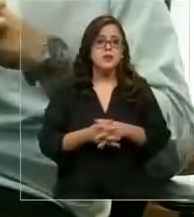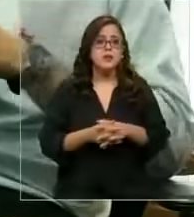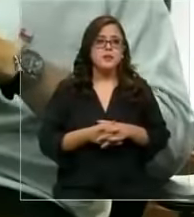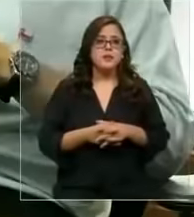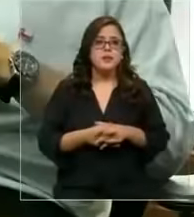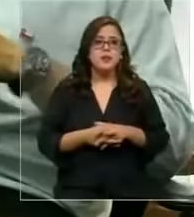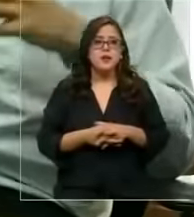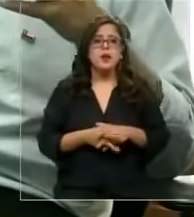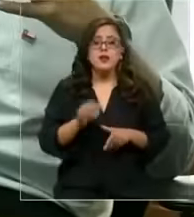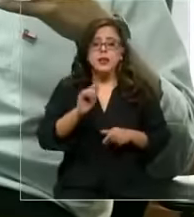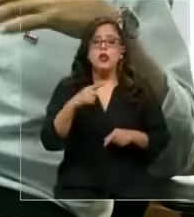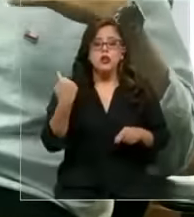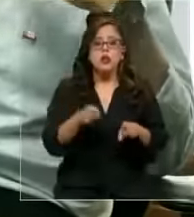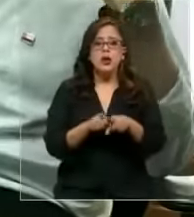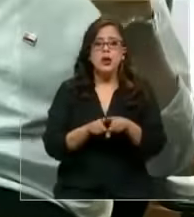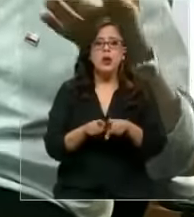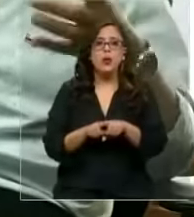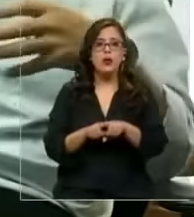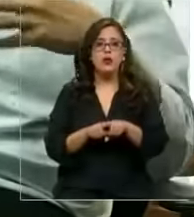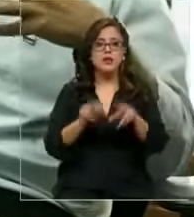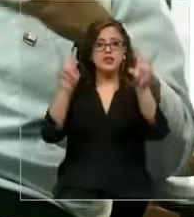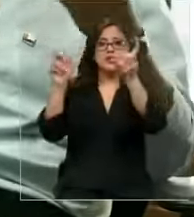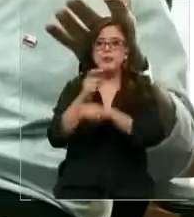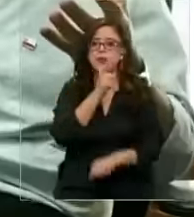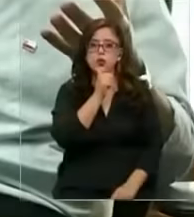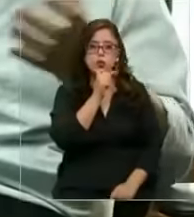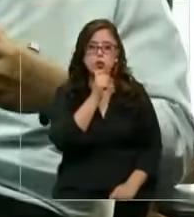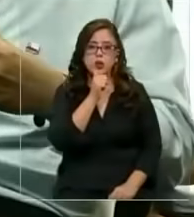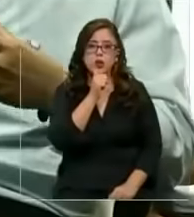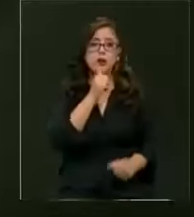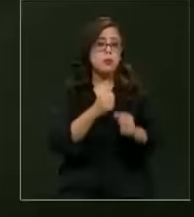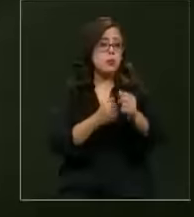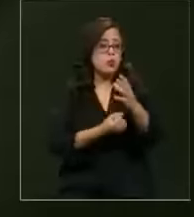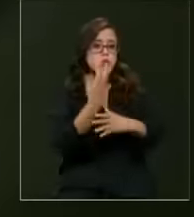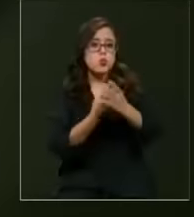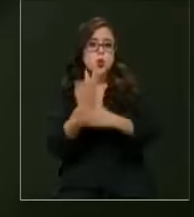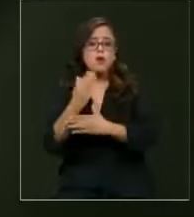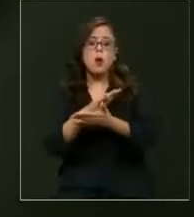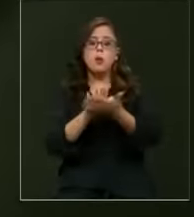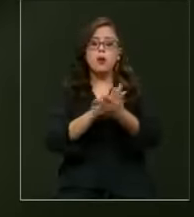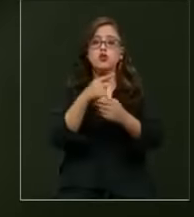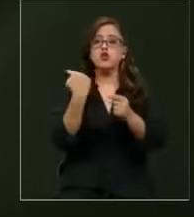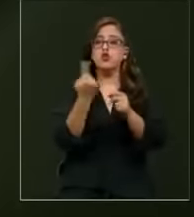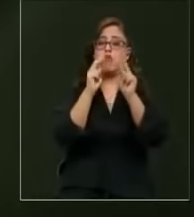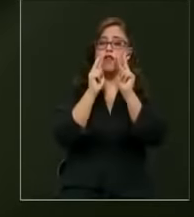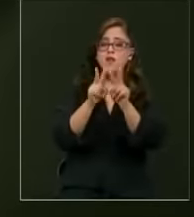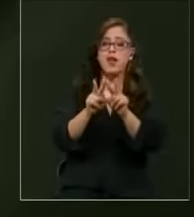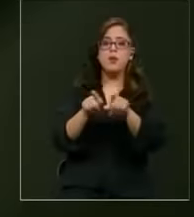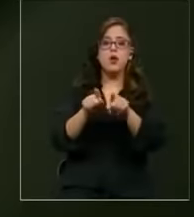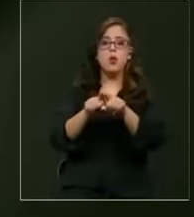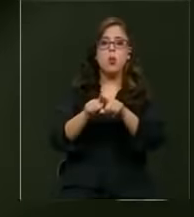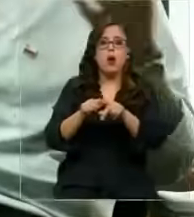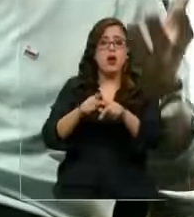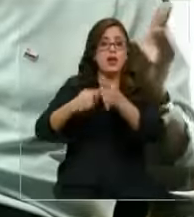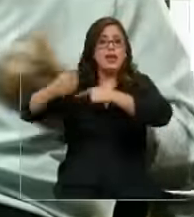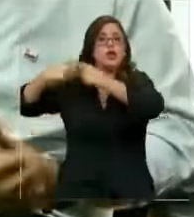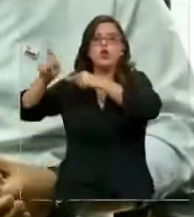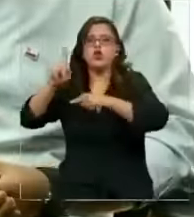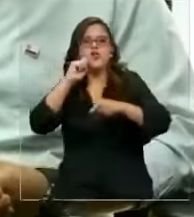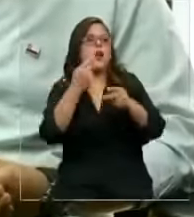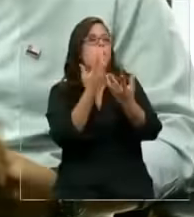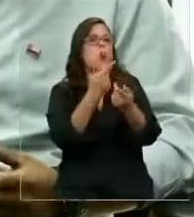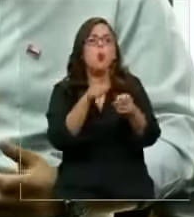esos temas que son como los temas que nos generan dudas por lo novedoso que son, porque uno, si uno ve la historia, no es que los lagos se anden secando o desaparezca un